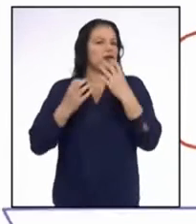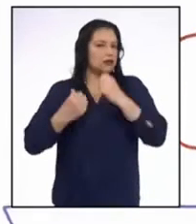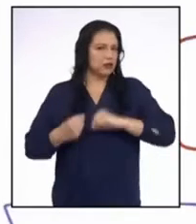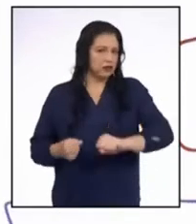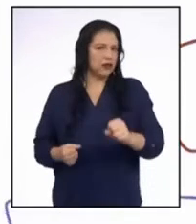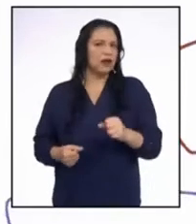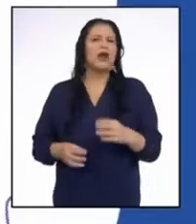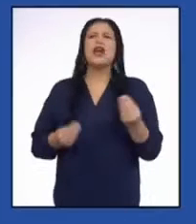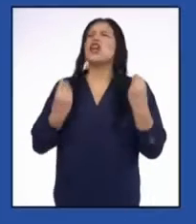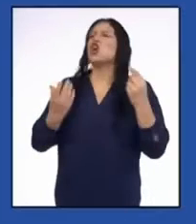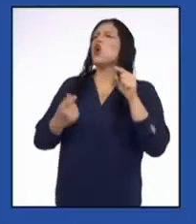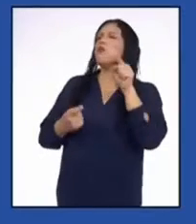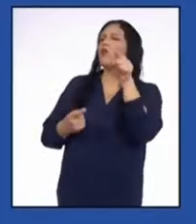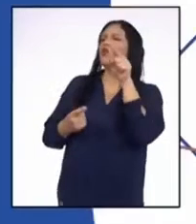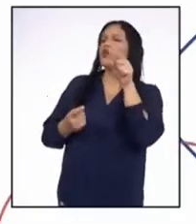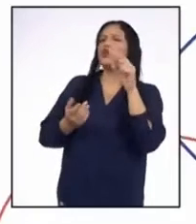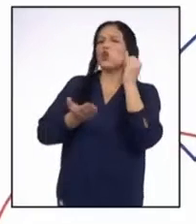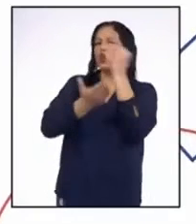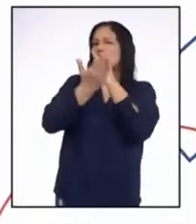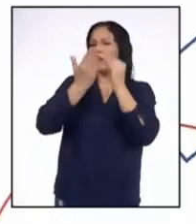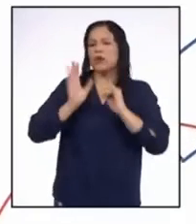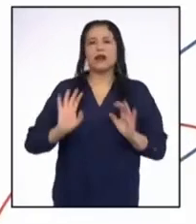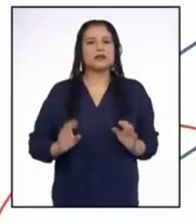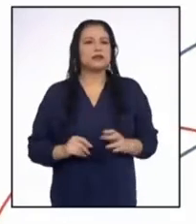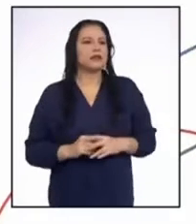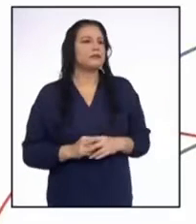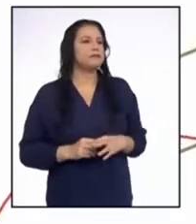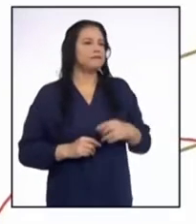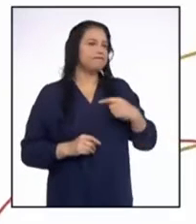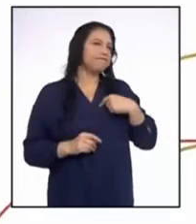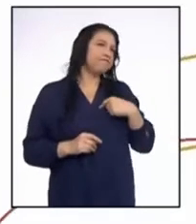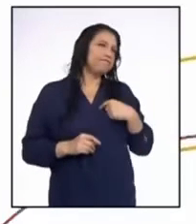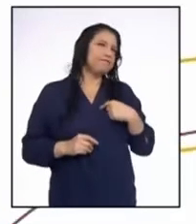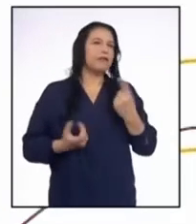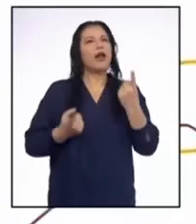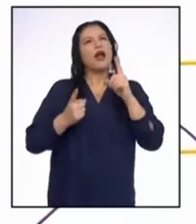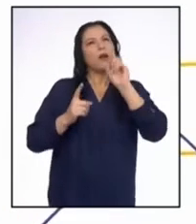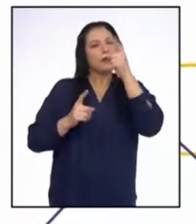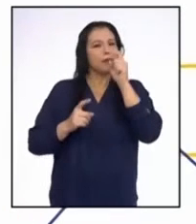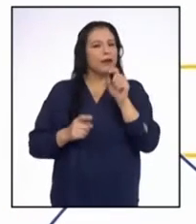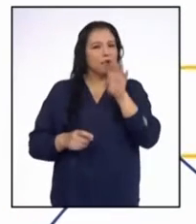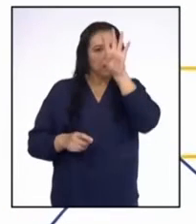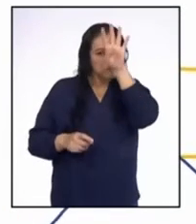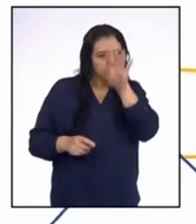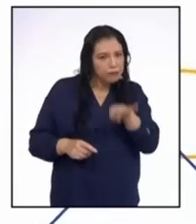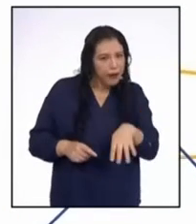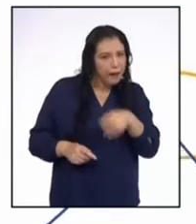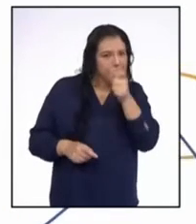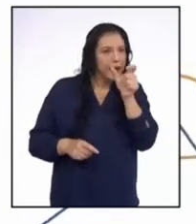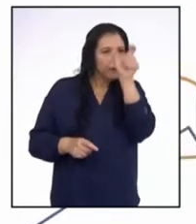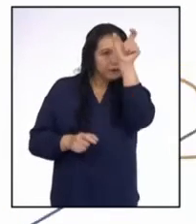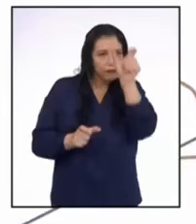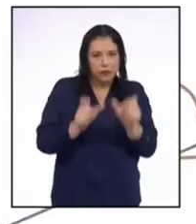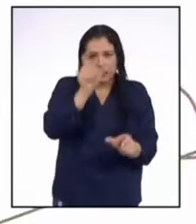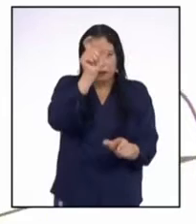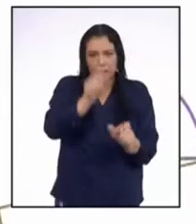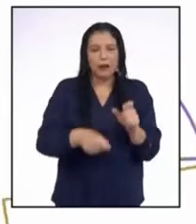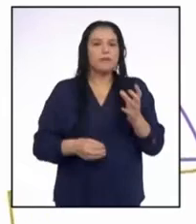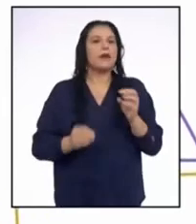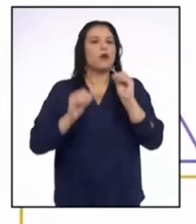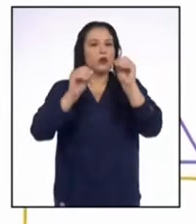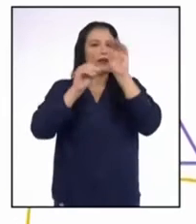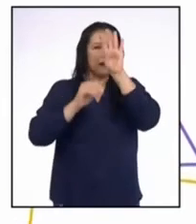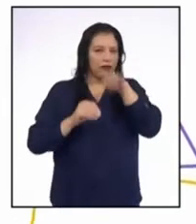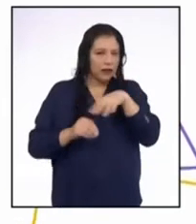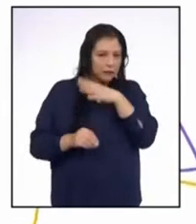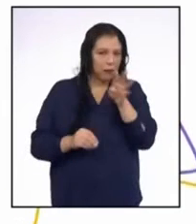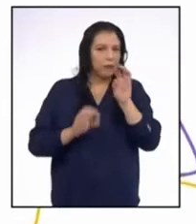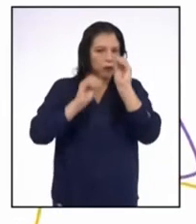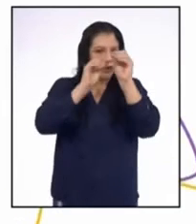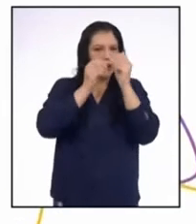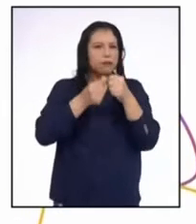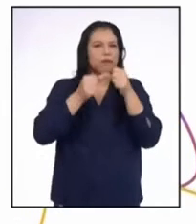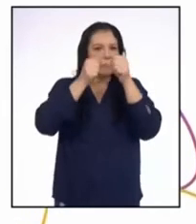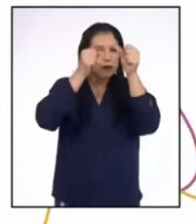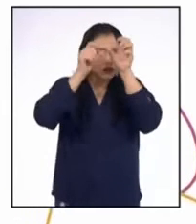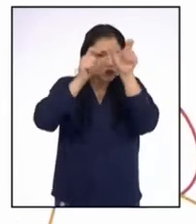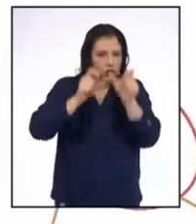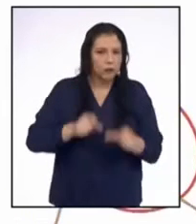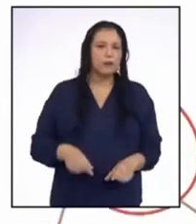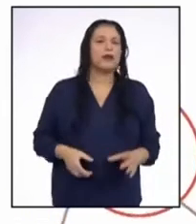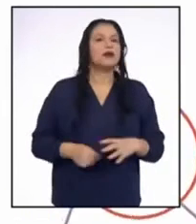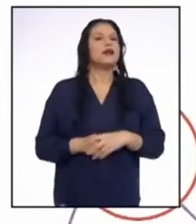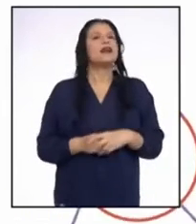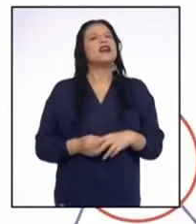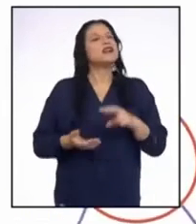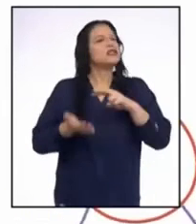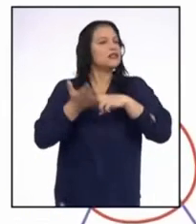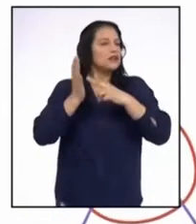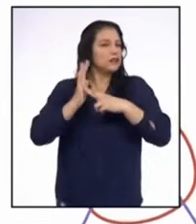elaboraste este gráfico? Bueno, lo primero que hice fue procesar mis datos en una tabla de frecuencias para datos no